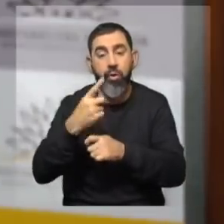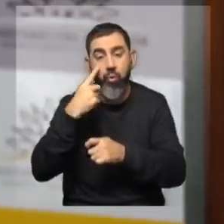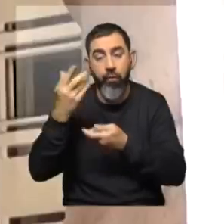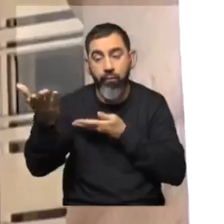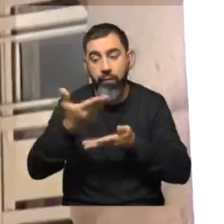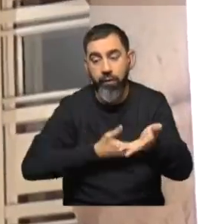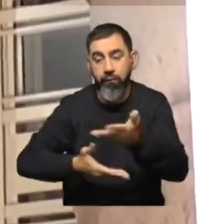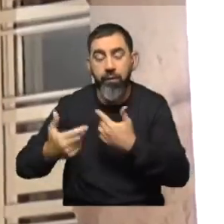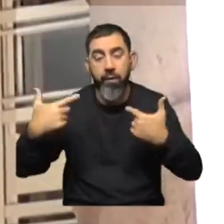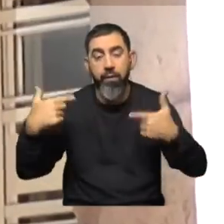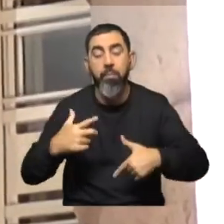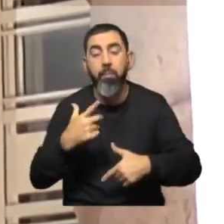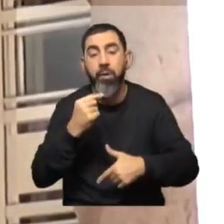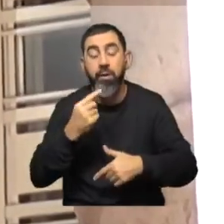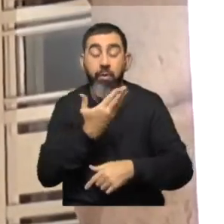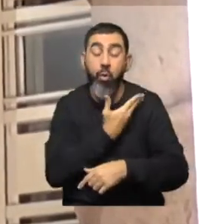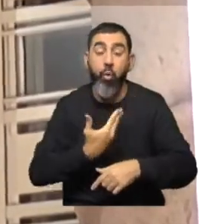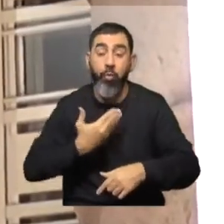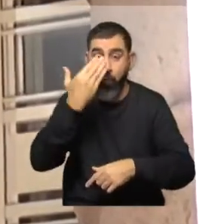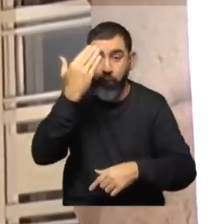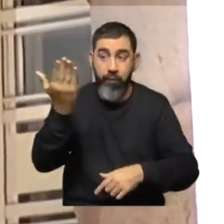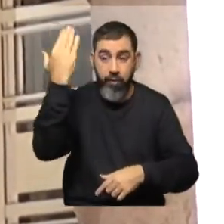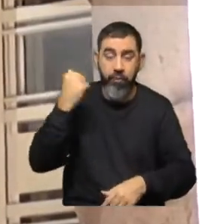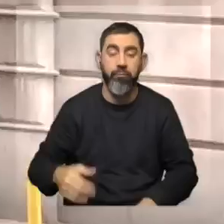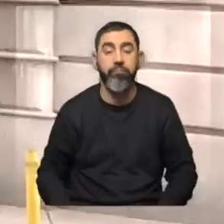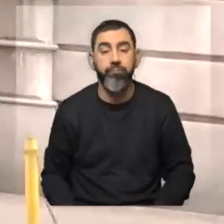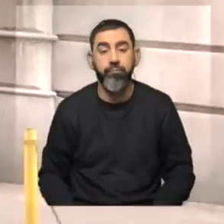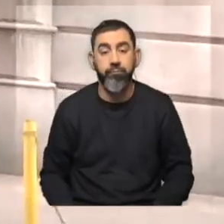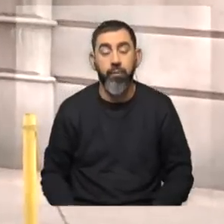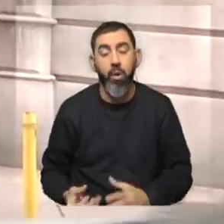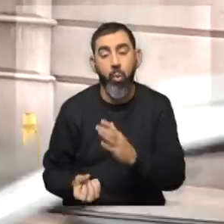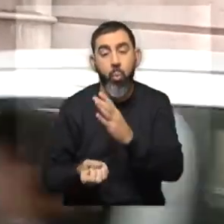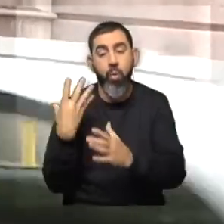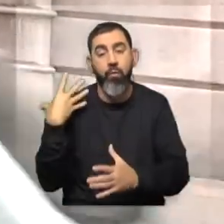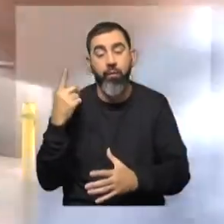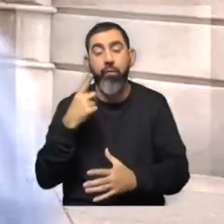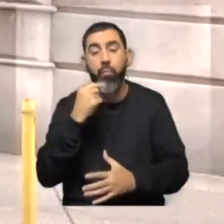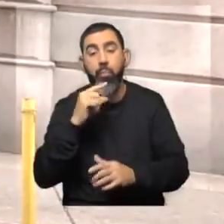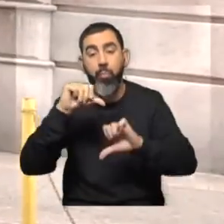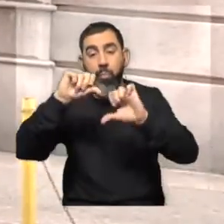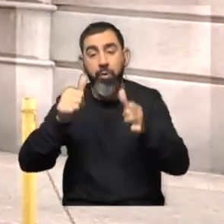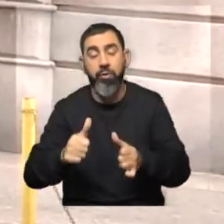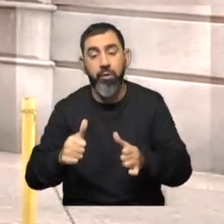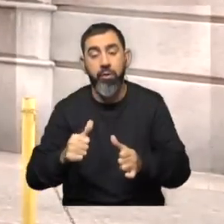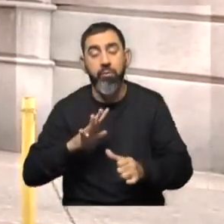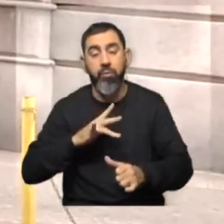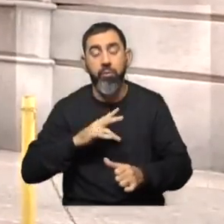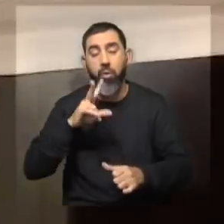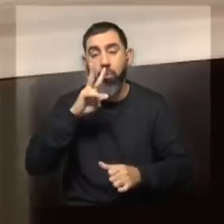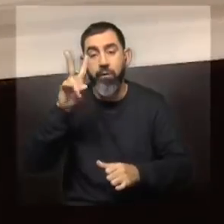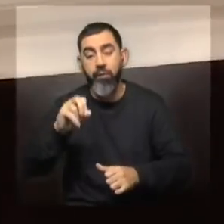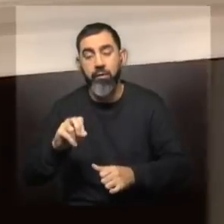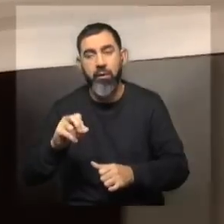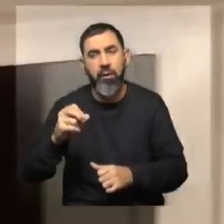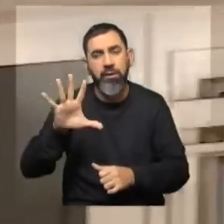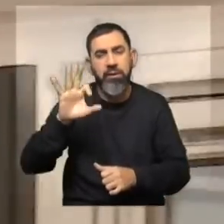convivencia del Ministerio del interior en el último gobierno del frente amplio nuevo jefe de policía de Maldonado pasó a retiro en 2020 tiene una trayectoria